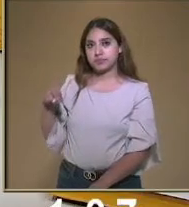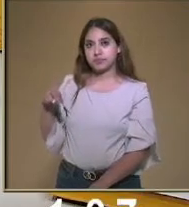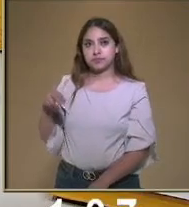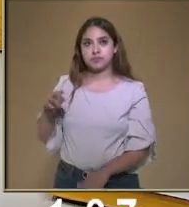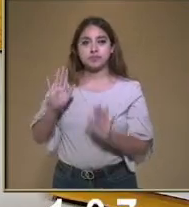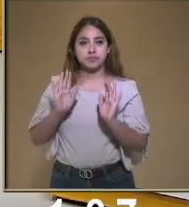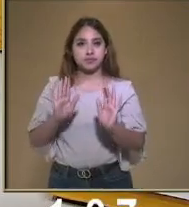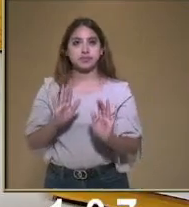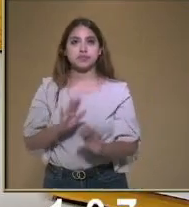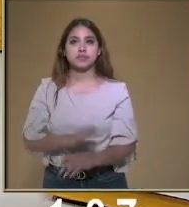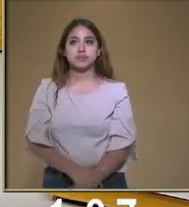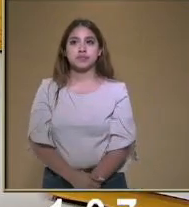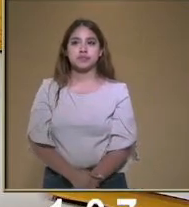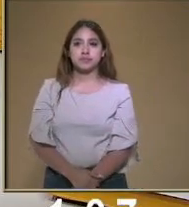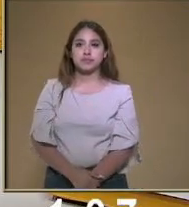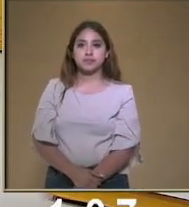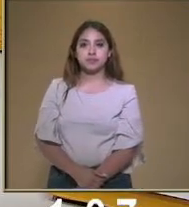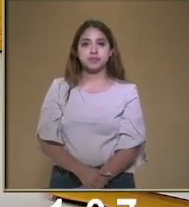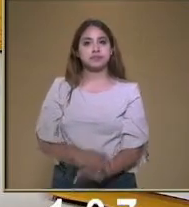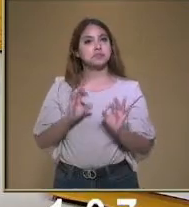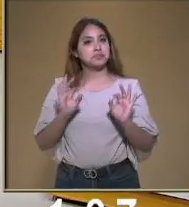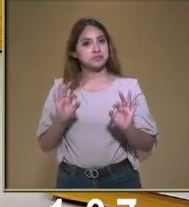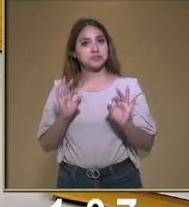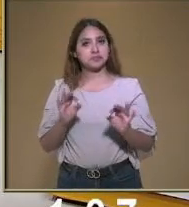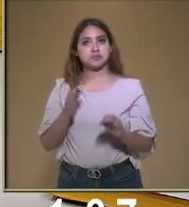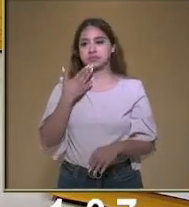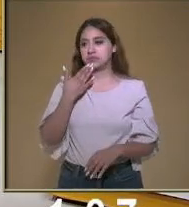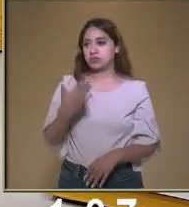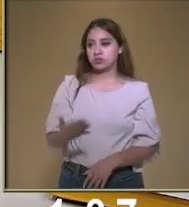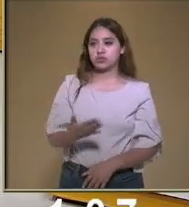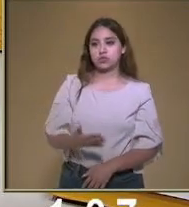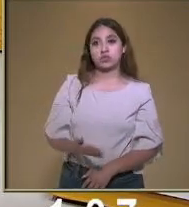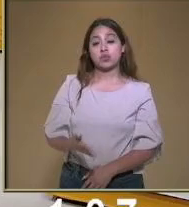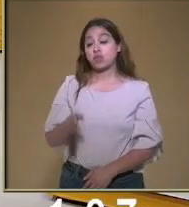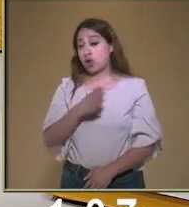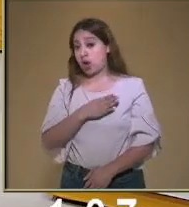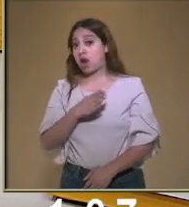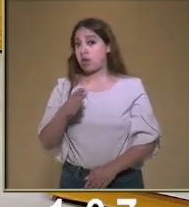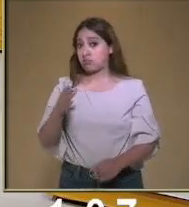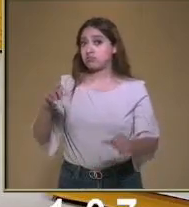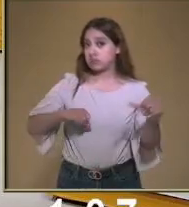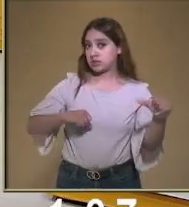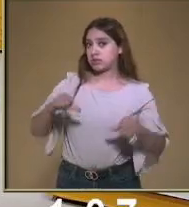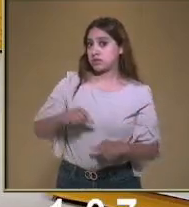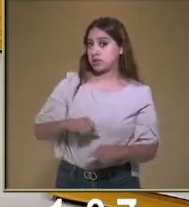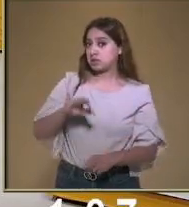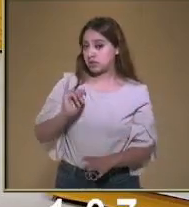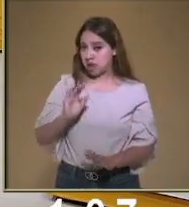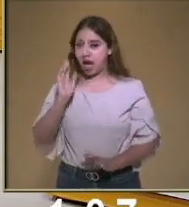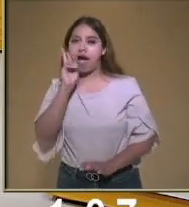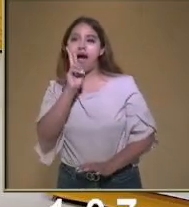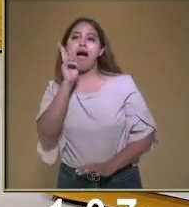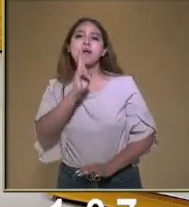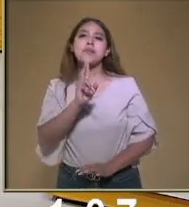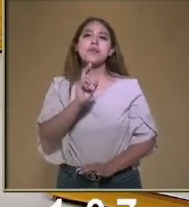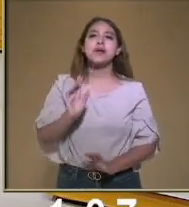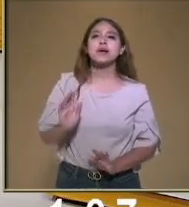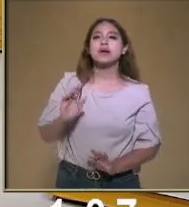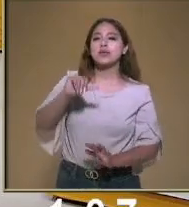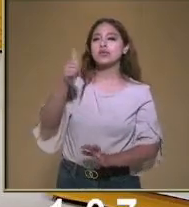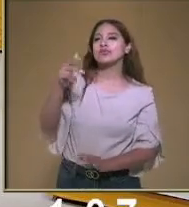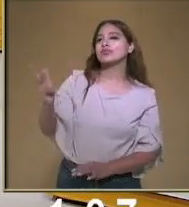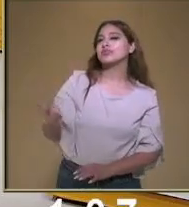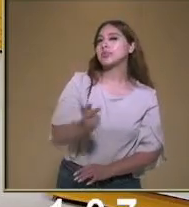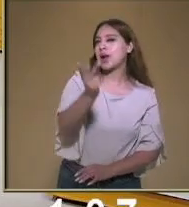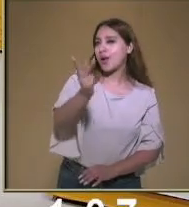Muy bien, alto ahí. Excelente, profe. Muy buena actividad, profe. ¿Le parece si vamos ahora con las preguntas, profe,